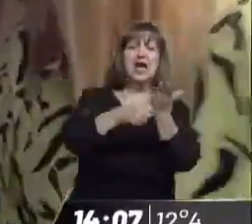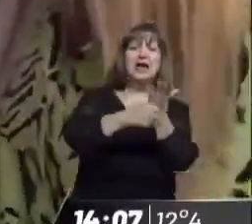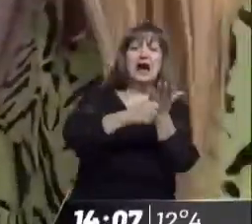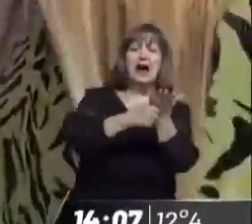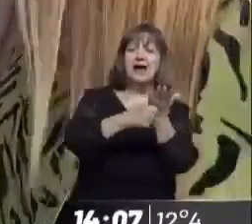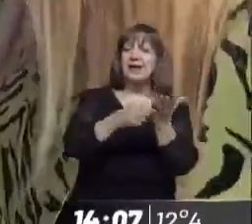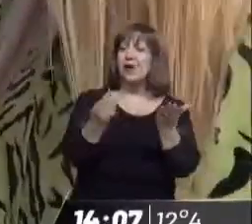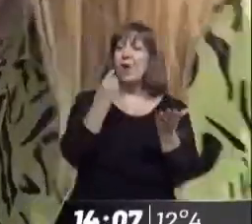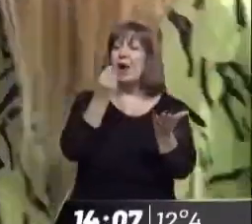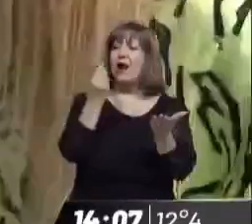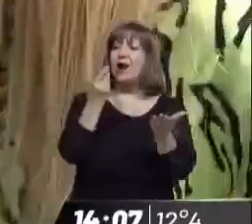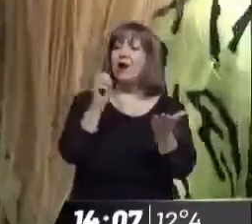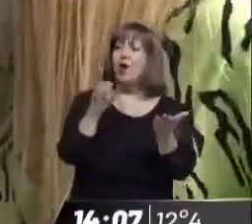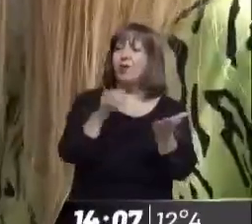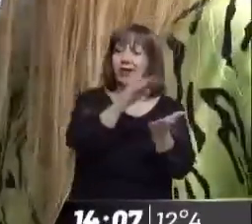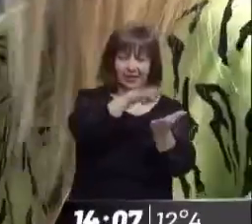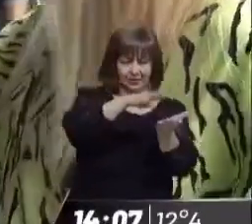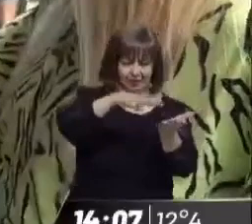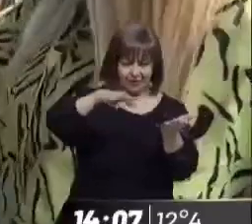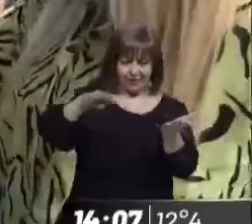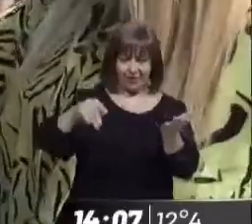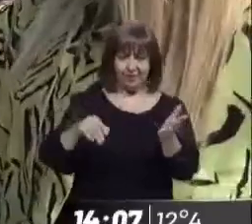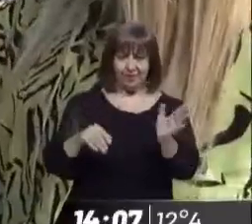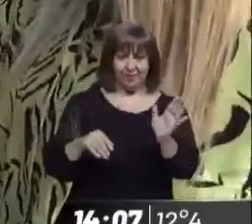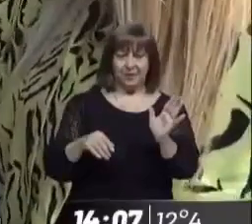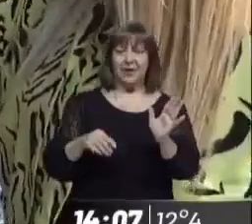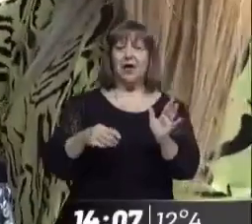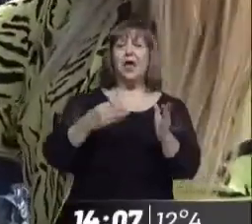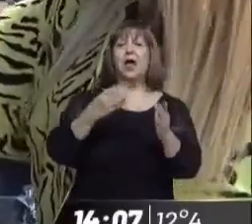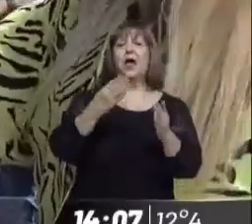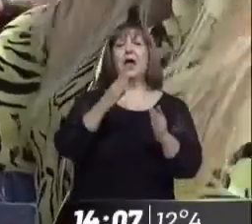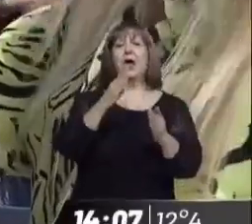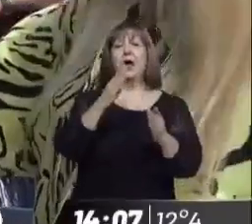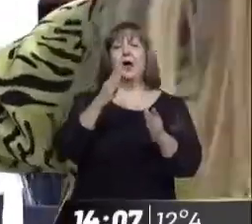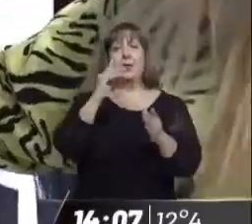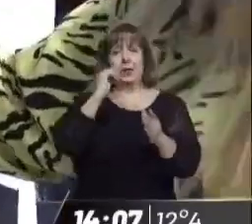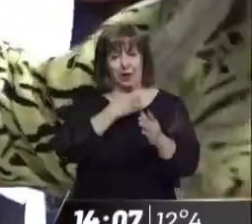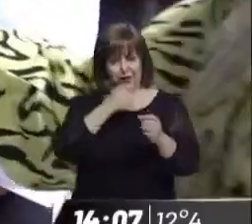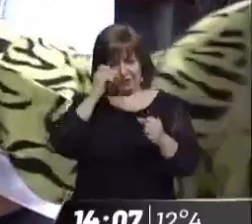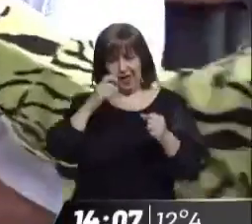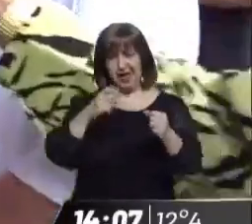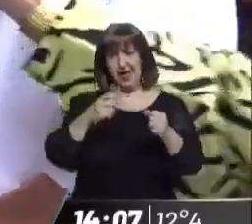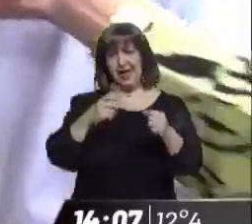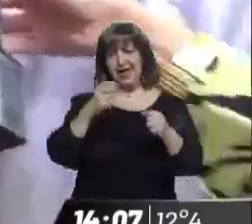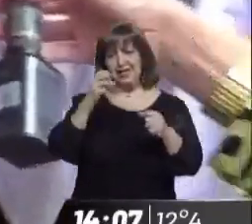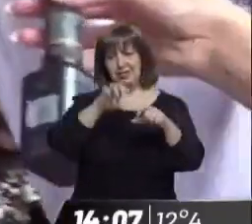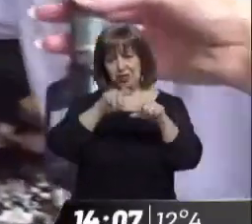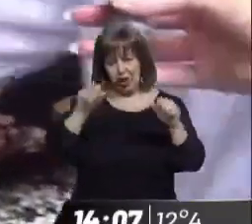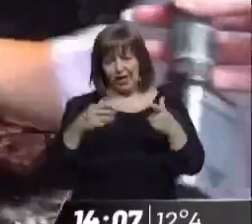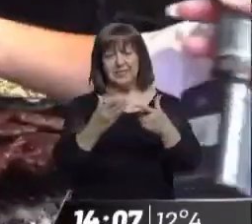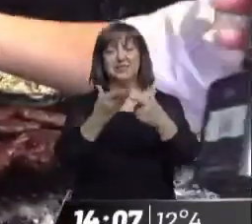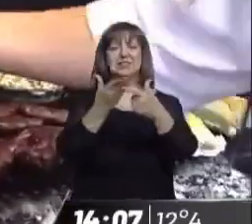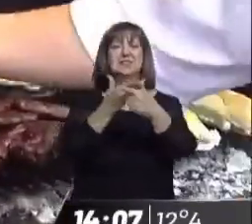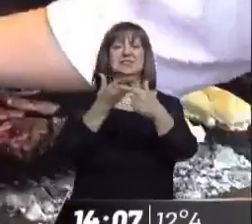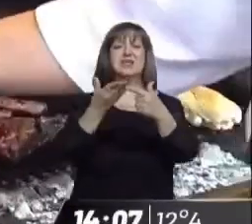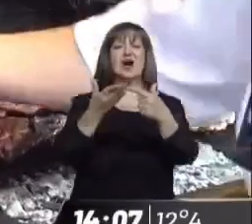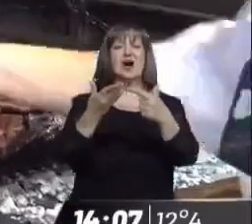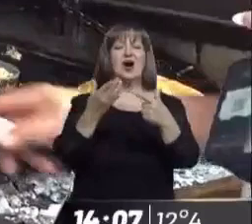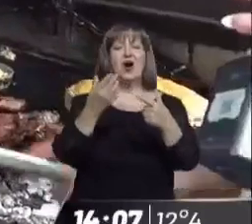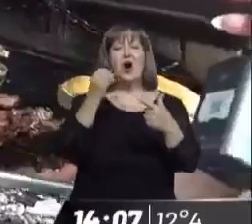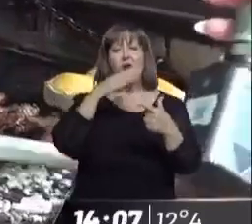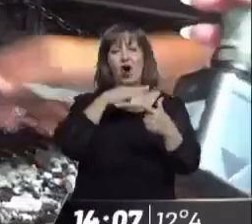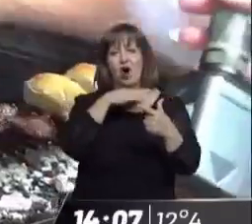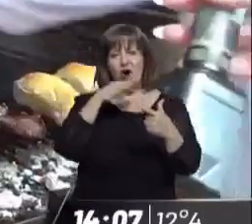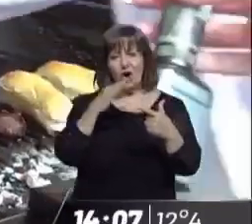acá, Cristian? Sí, ya te cuento. Bife de chorizo, lomo, picaña, ojo de